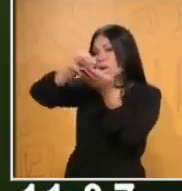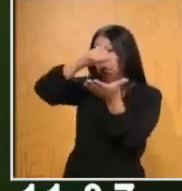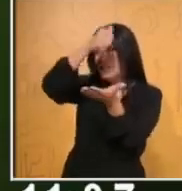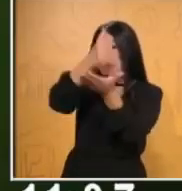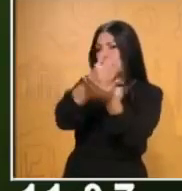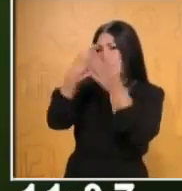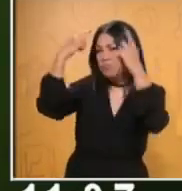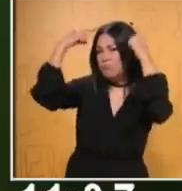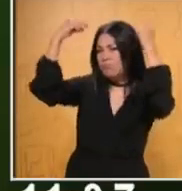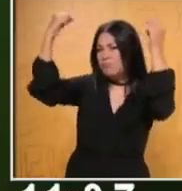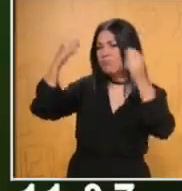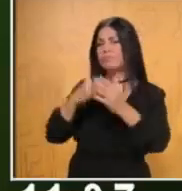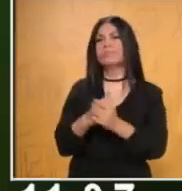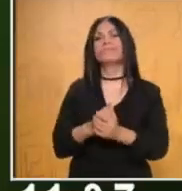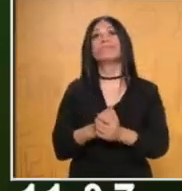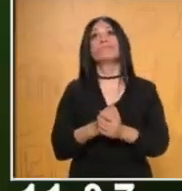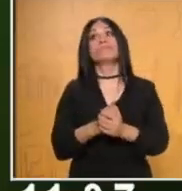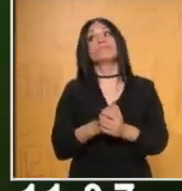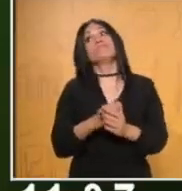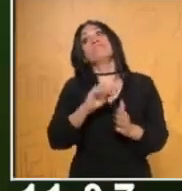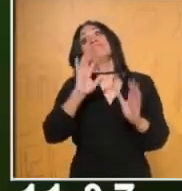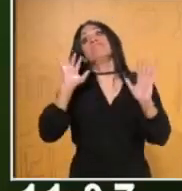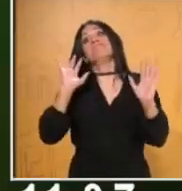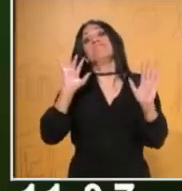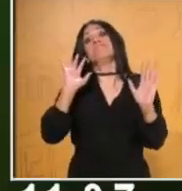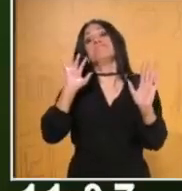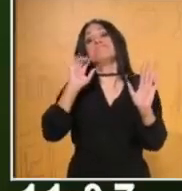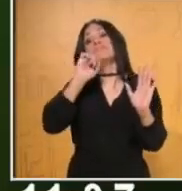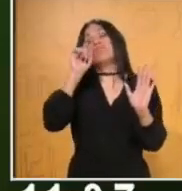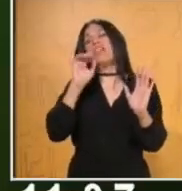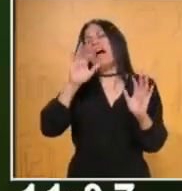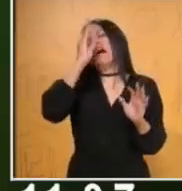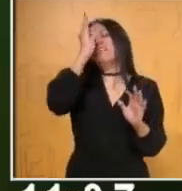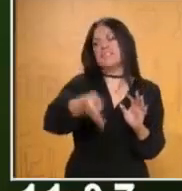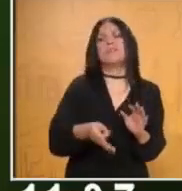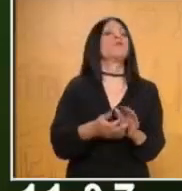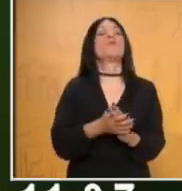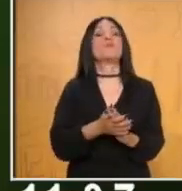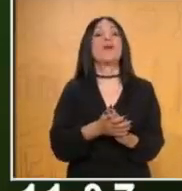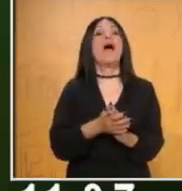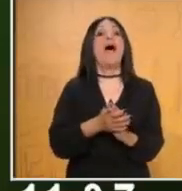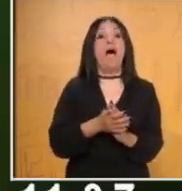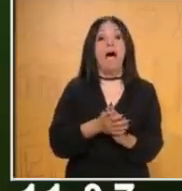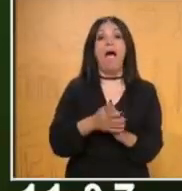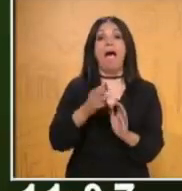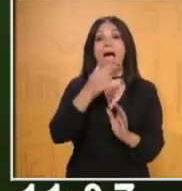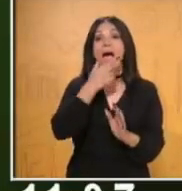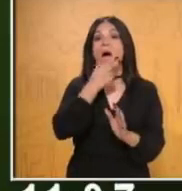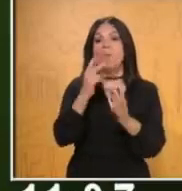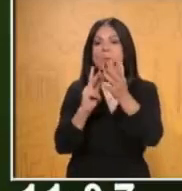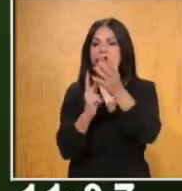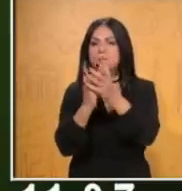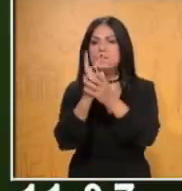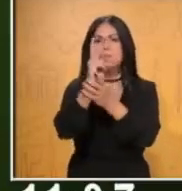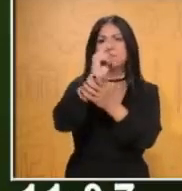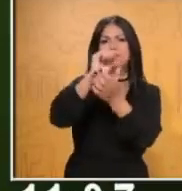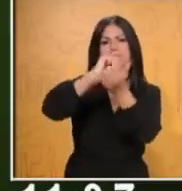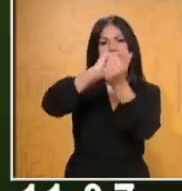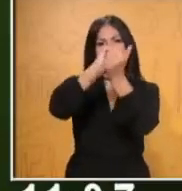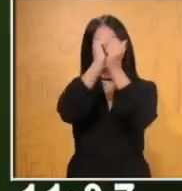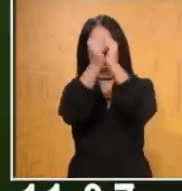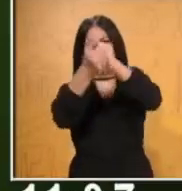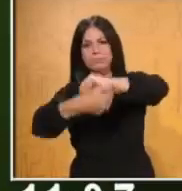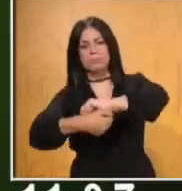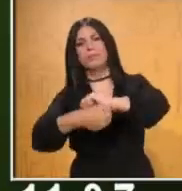ya había ocurrido antes, la paja se iba convirtiendo en oro a medida que el extraño ser la hilaba. Cuando el